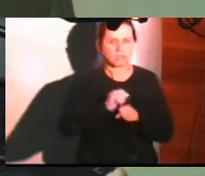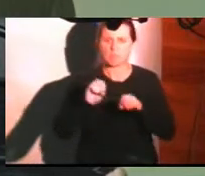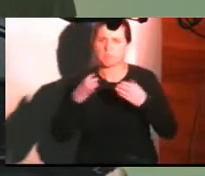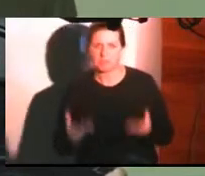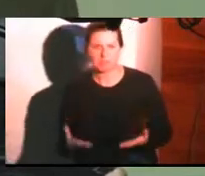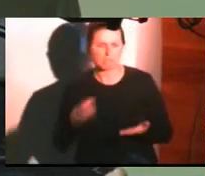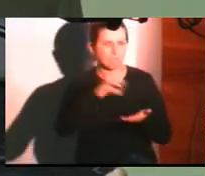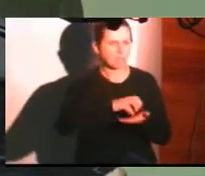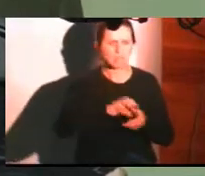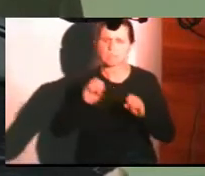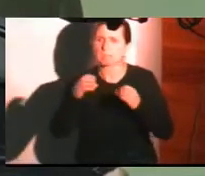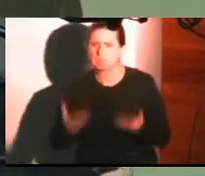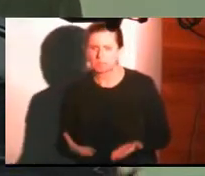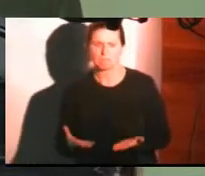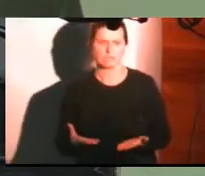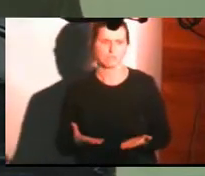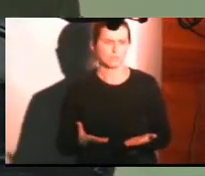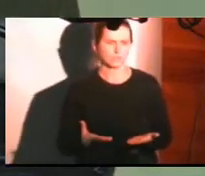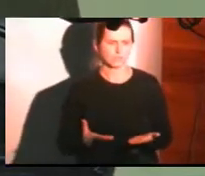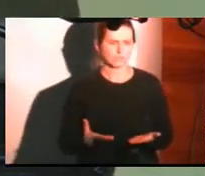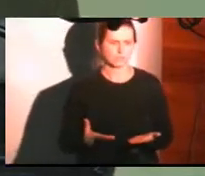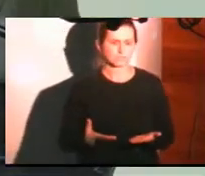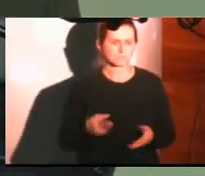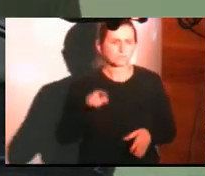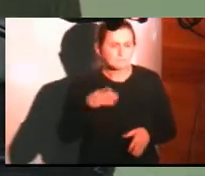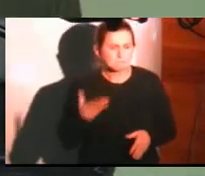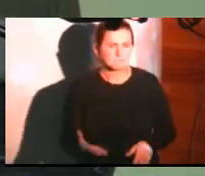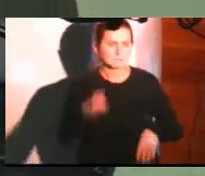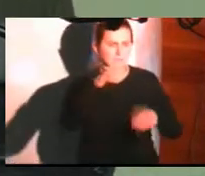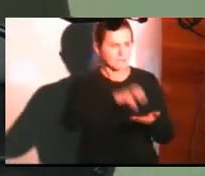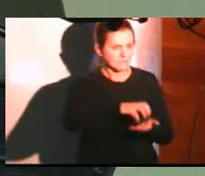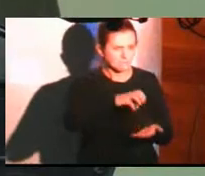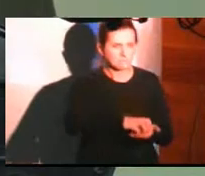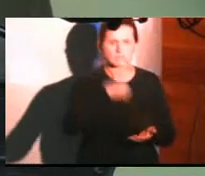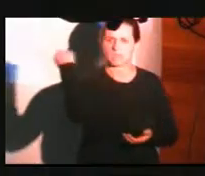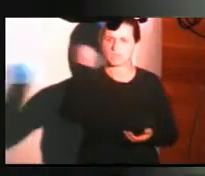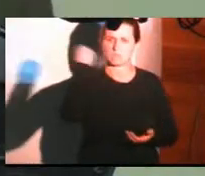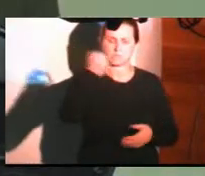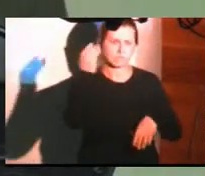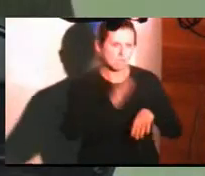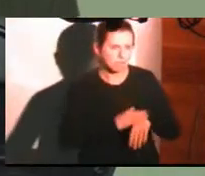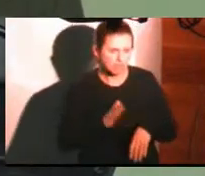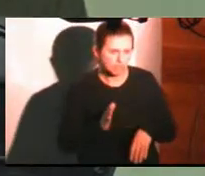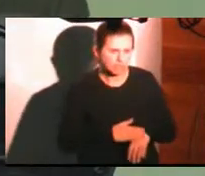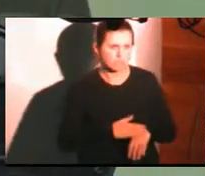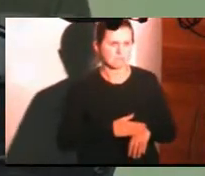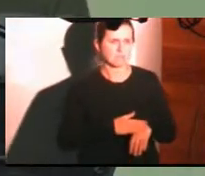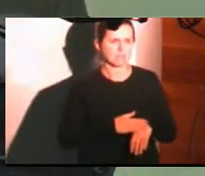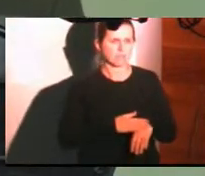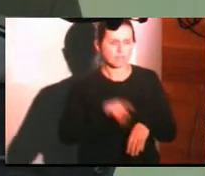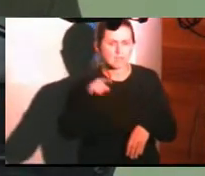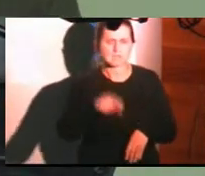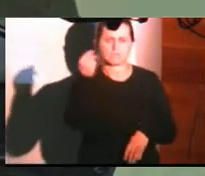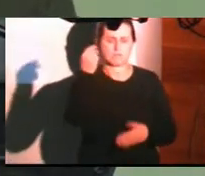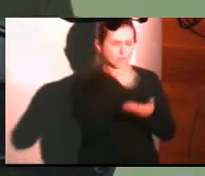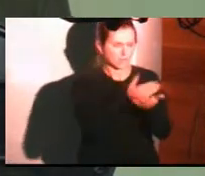empresas particularmente tienen una gran responsabilidad en integrarse a esa sociedad en ese valor compartido. No se trata solo de generar riqueza, de generar